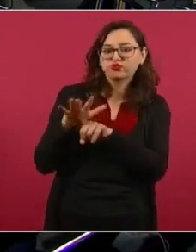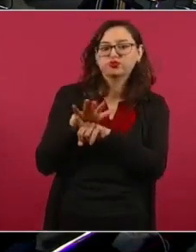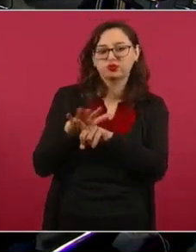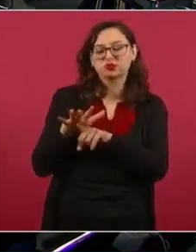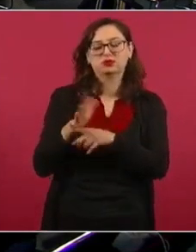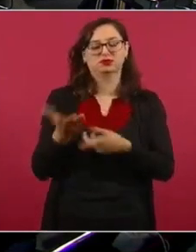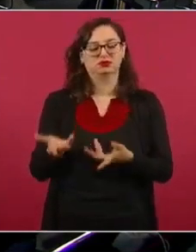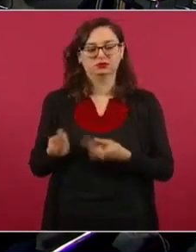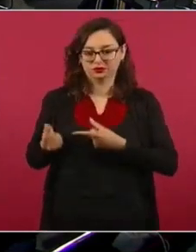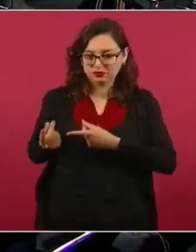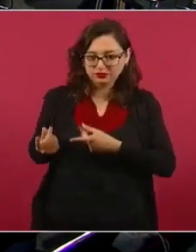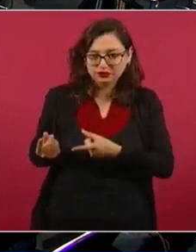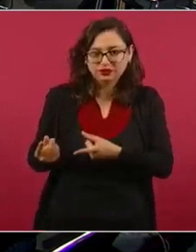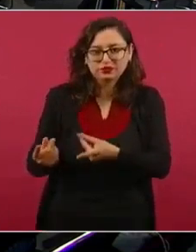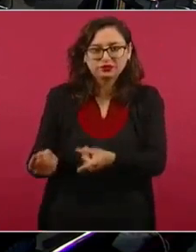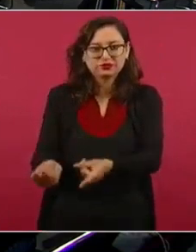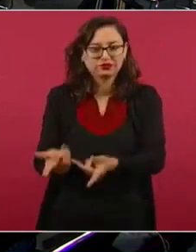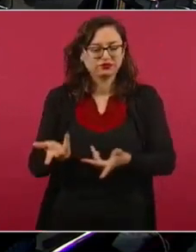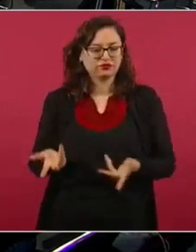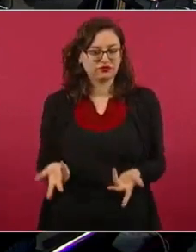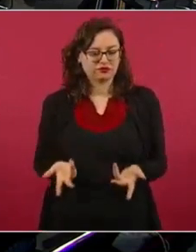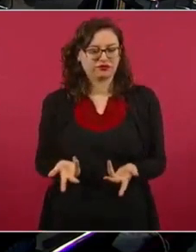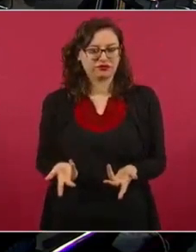hay que